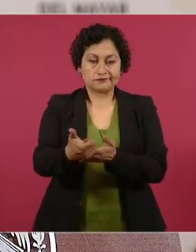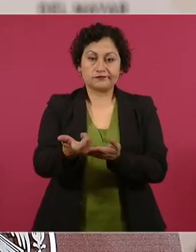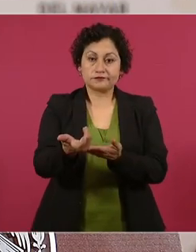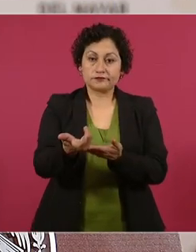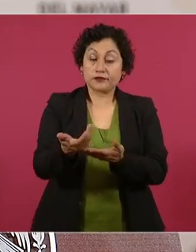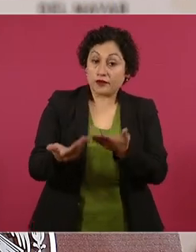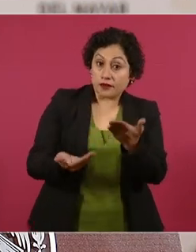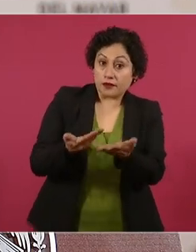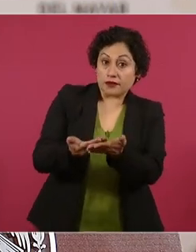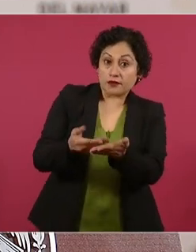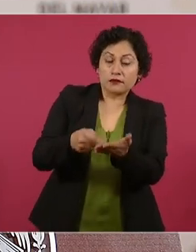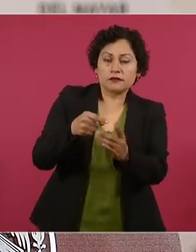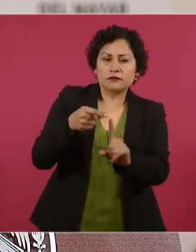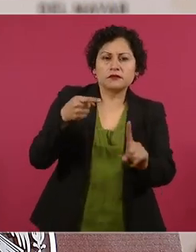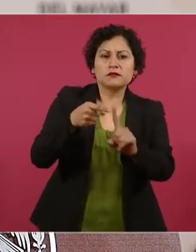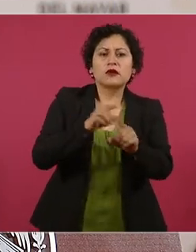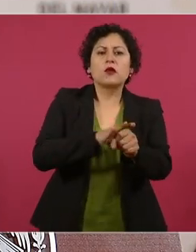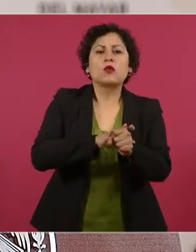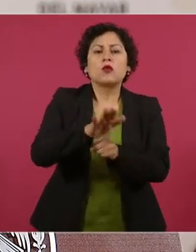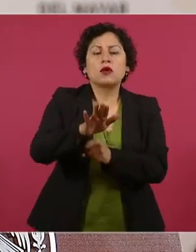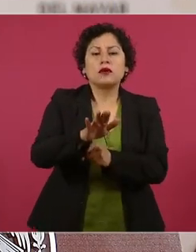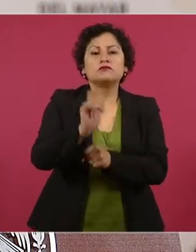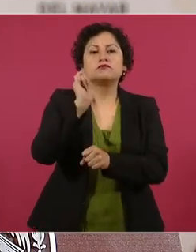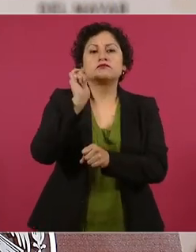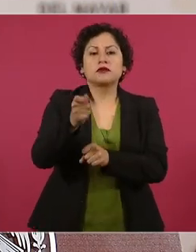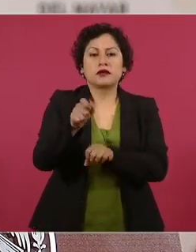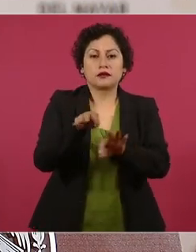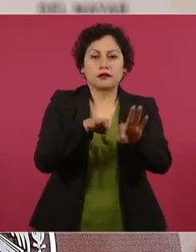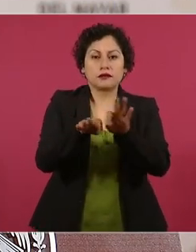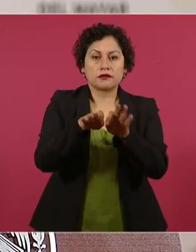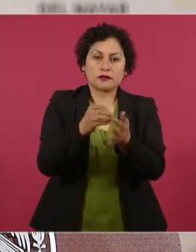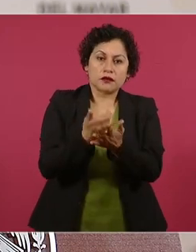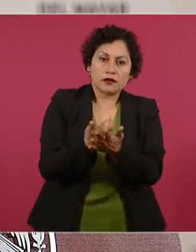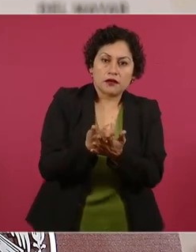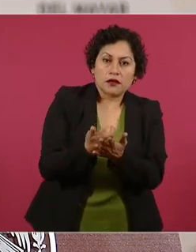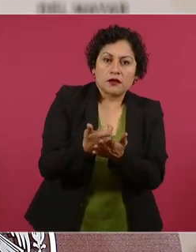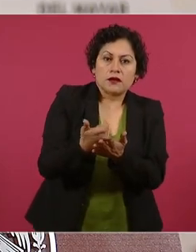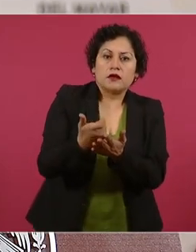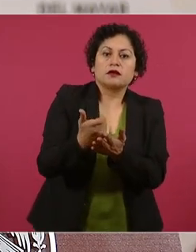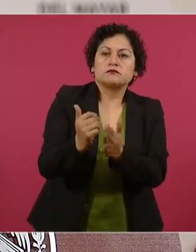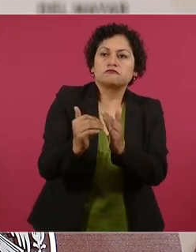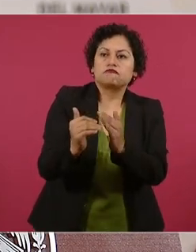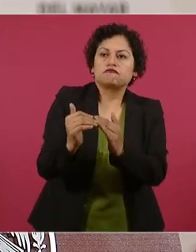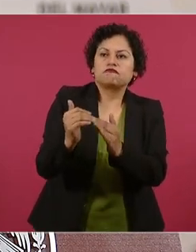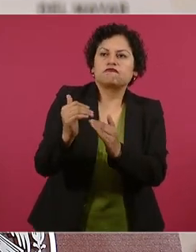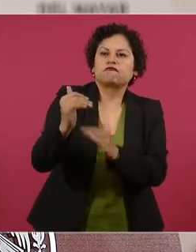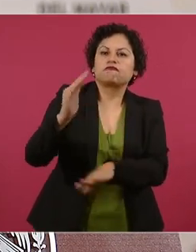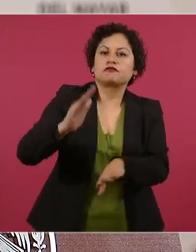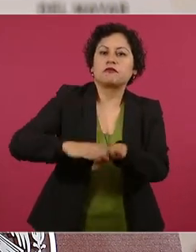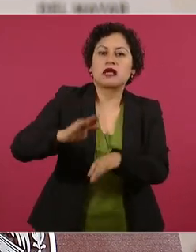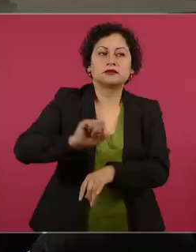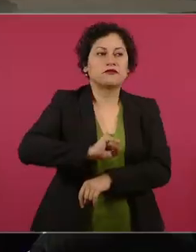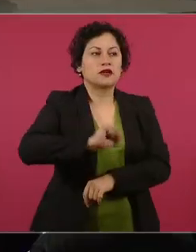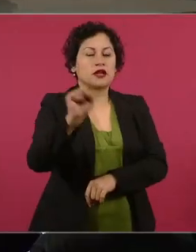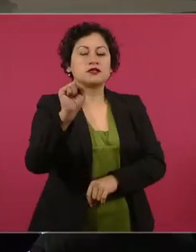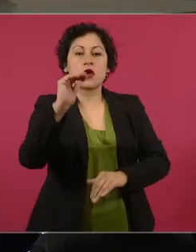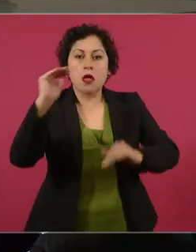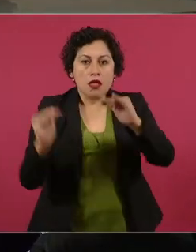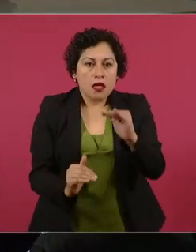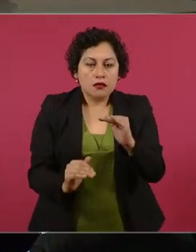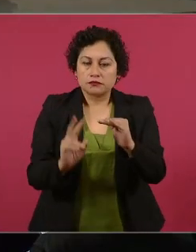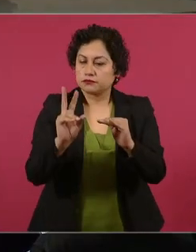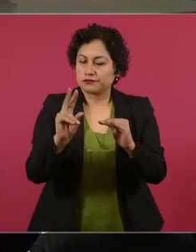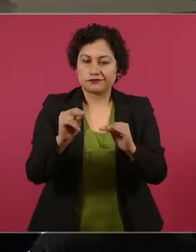es garantizar que el aumento de los salarios nunca se ubiquen por debajo de la inflación para evitar así una